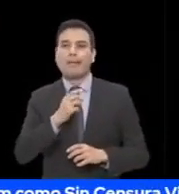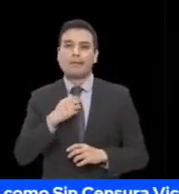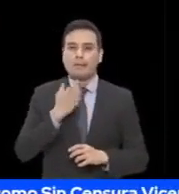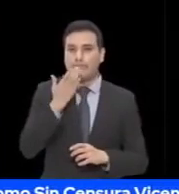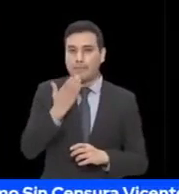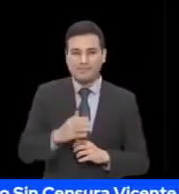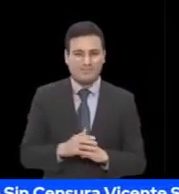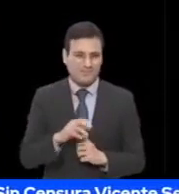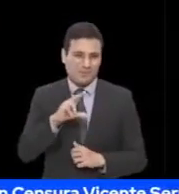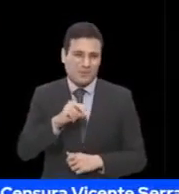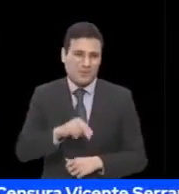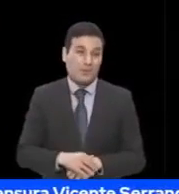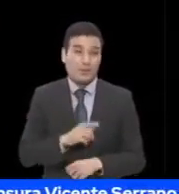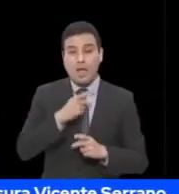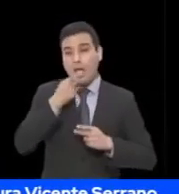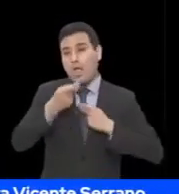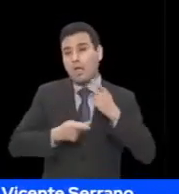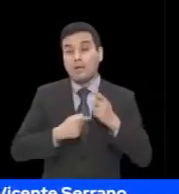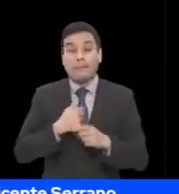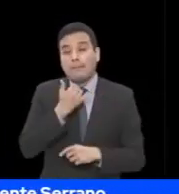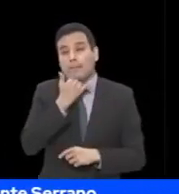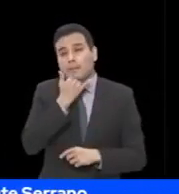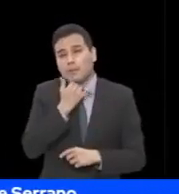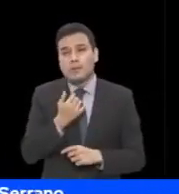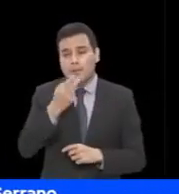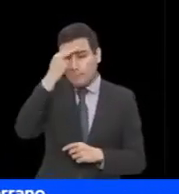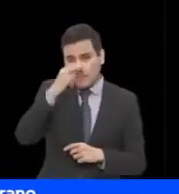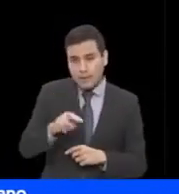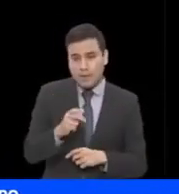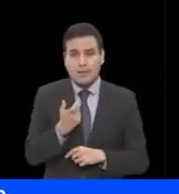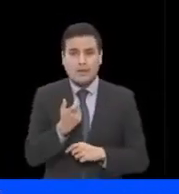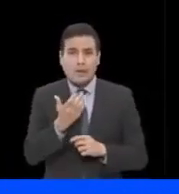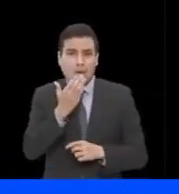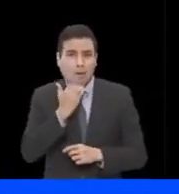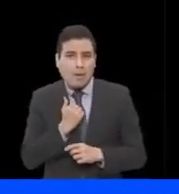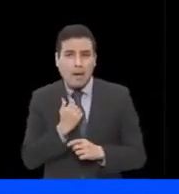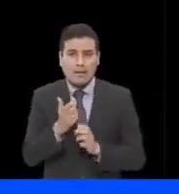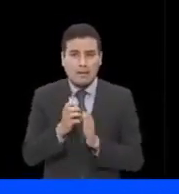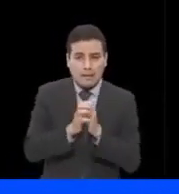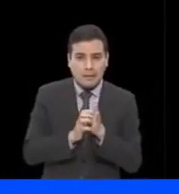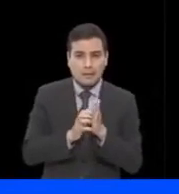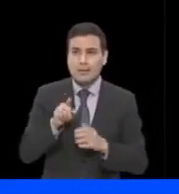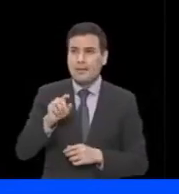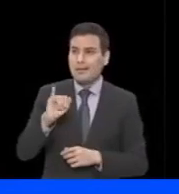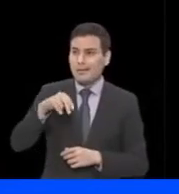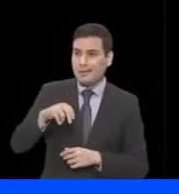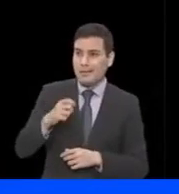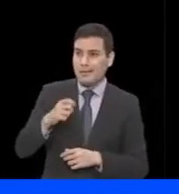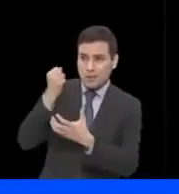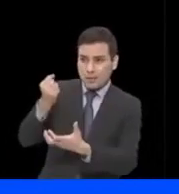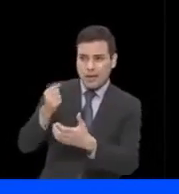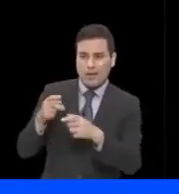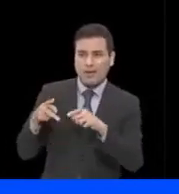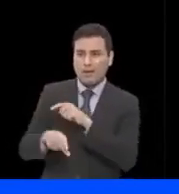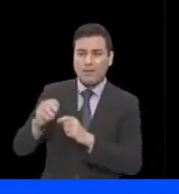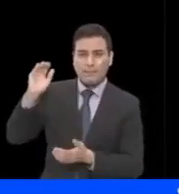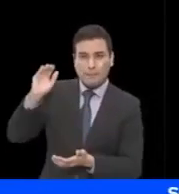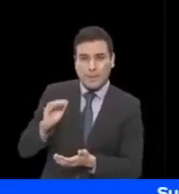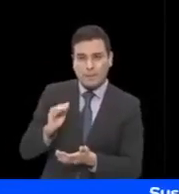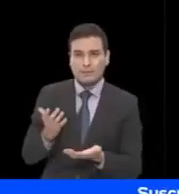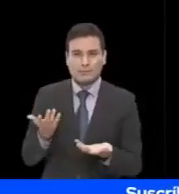austeridad, retirarle dinero a los órganos autónomos, que es estar también tratando